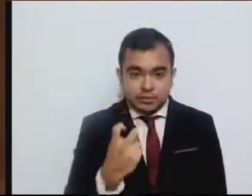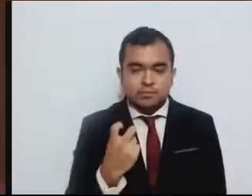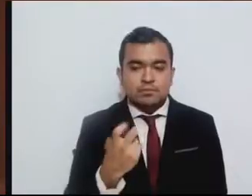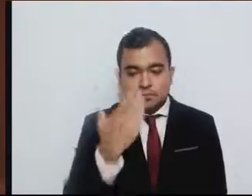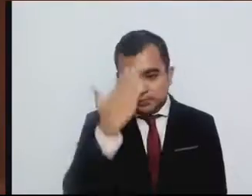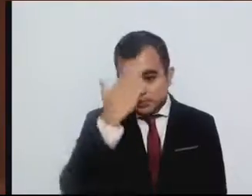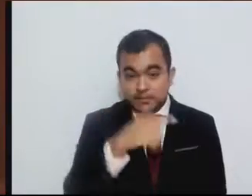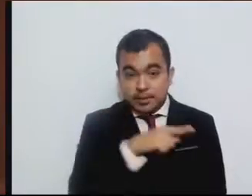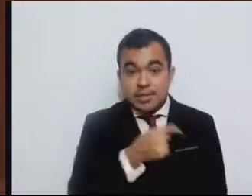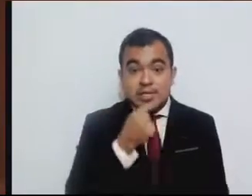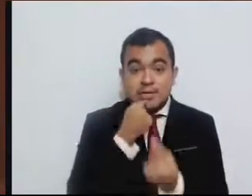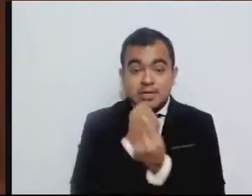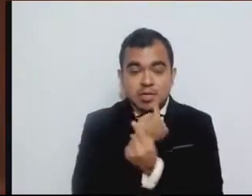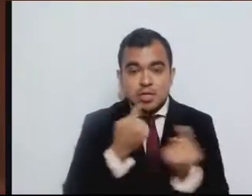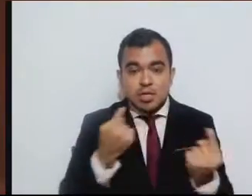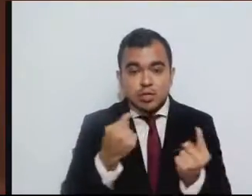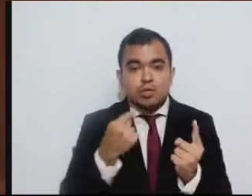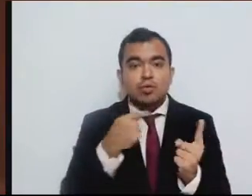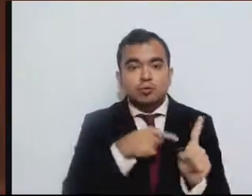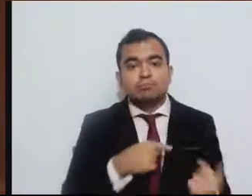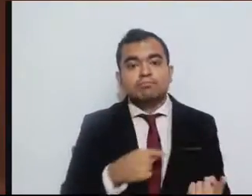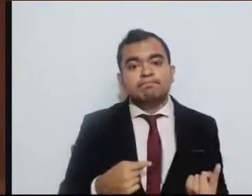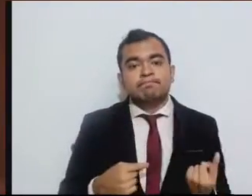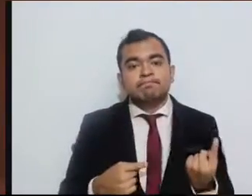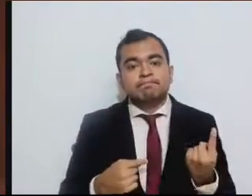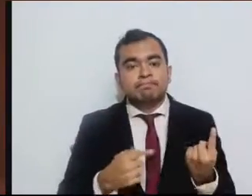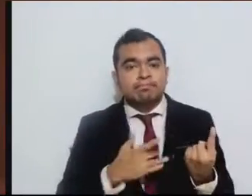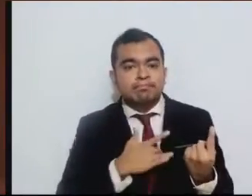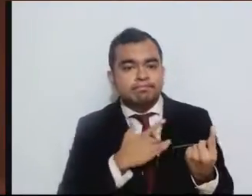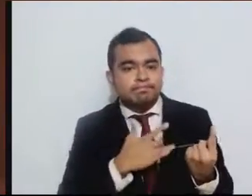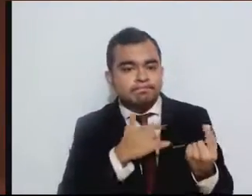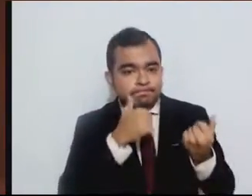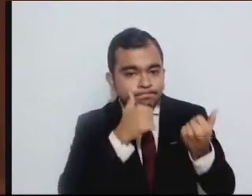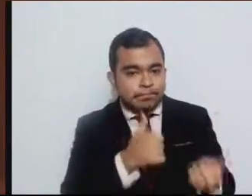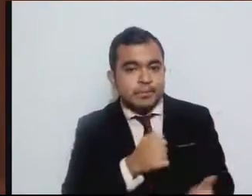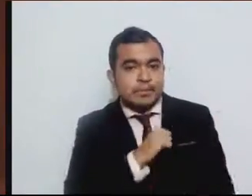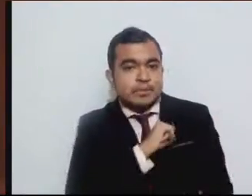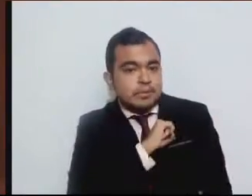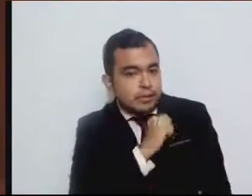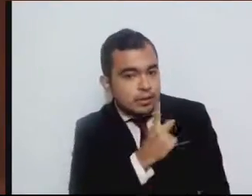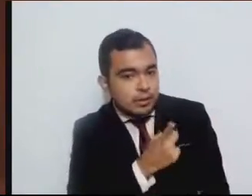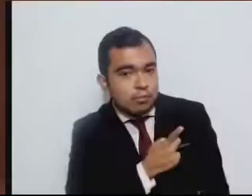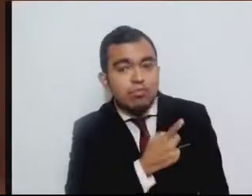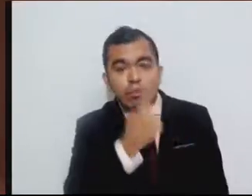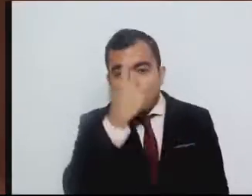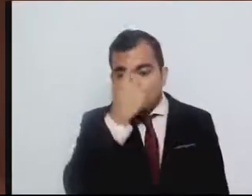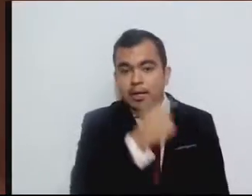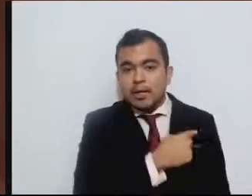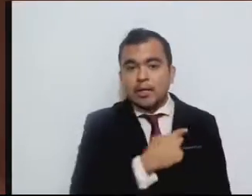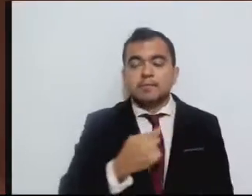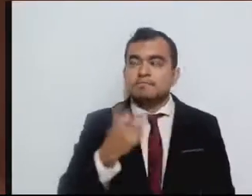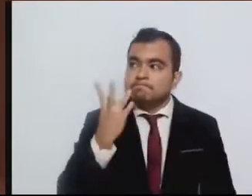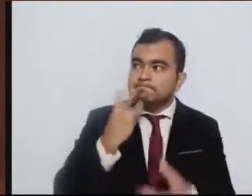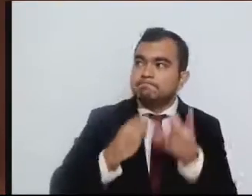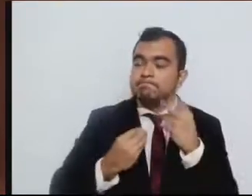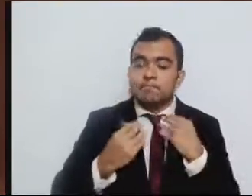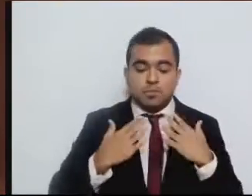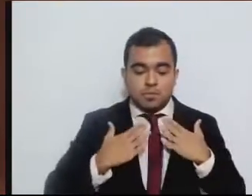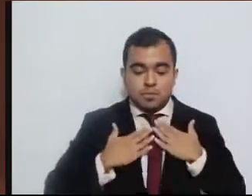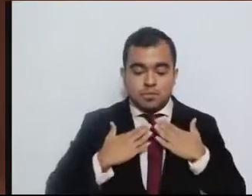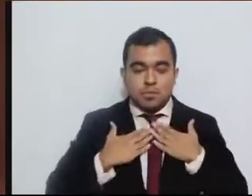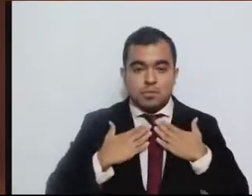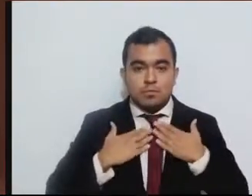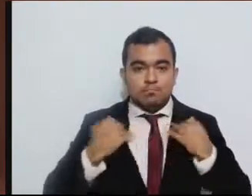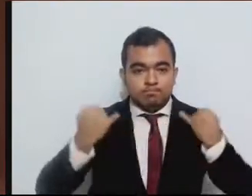debe crecer en un ambiente sentimentalmente sano para desarrollar su personalidad y que con ello pueda